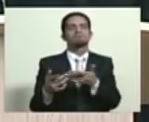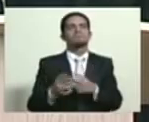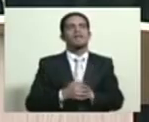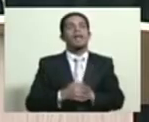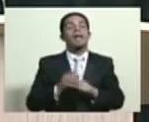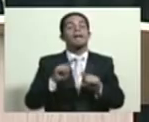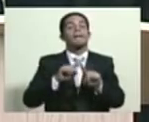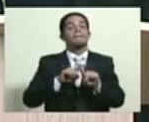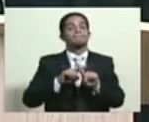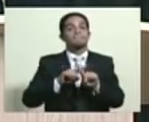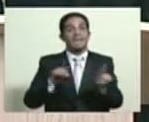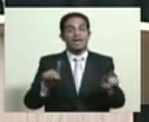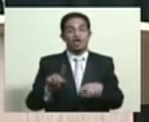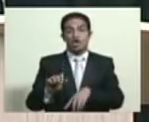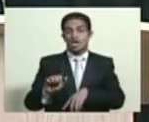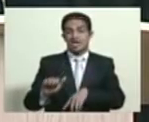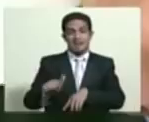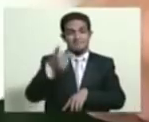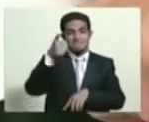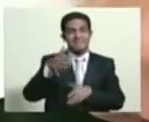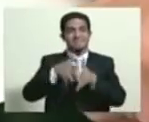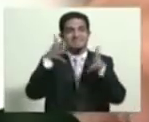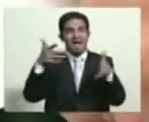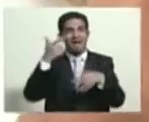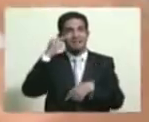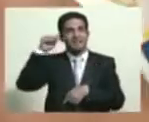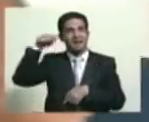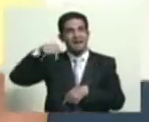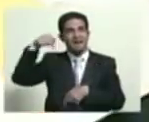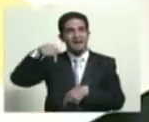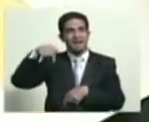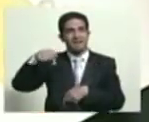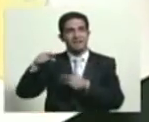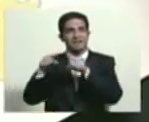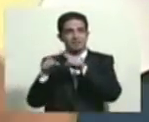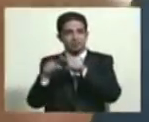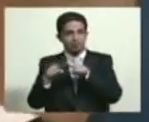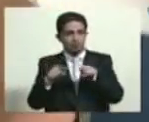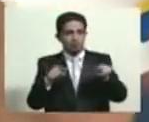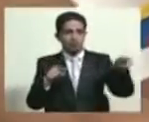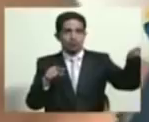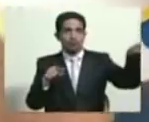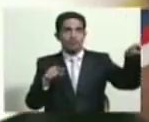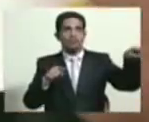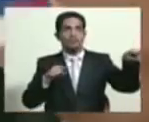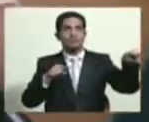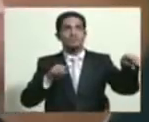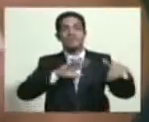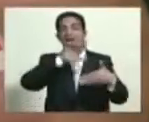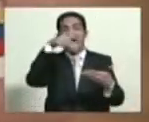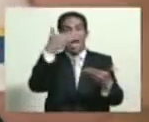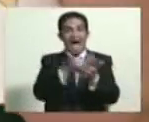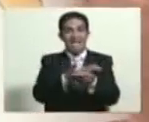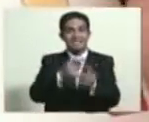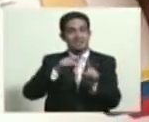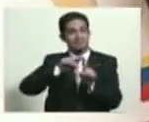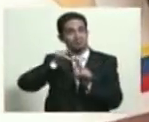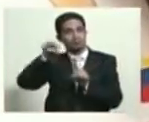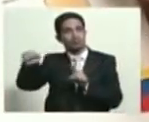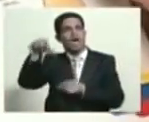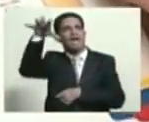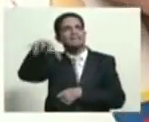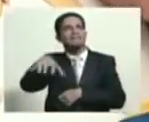una gran superautopista que va desde Guayana hasta el último rincón allá en el